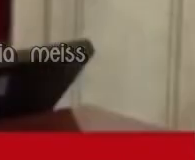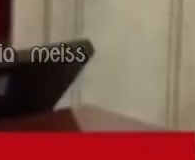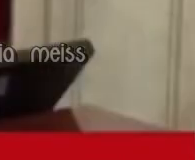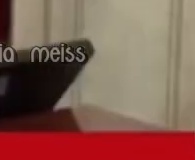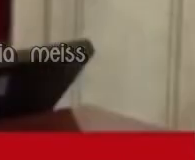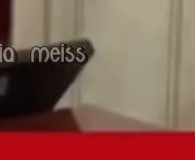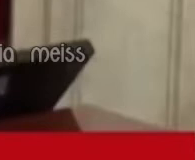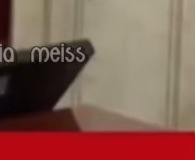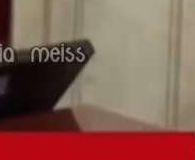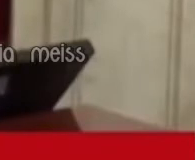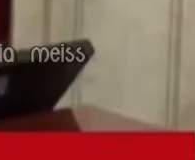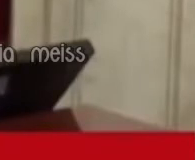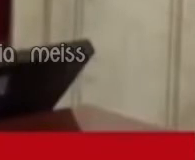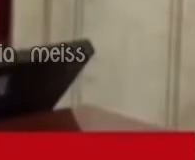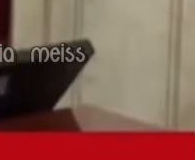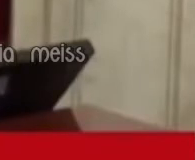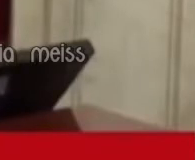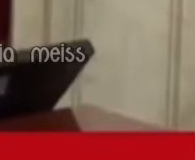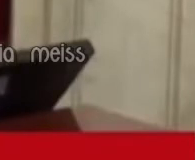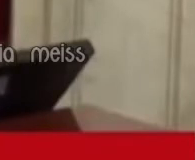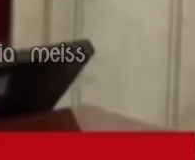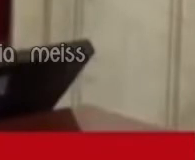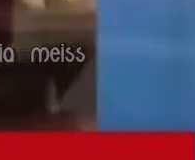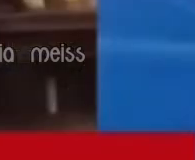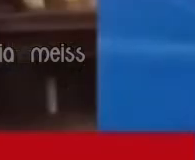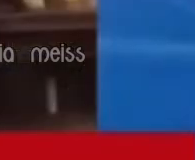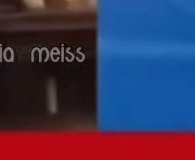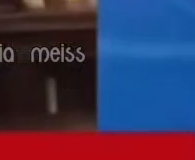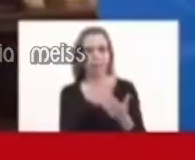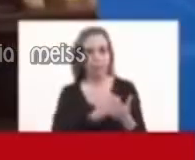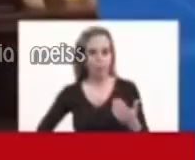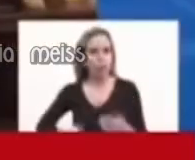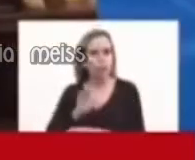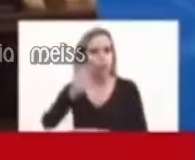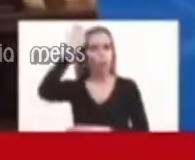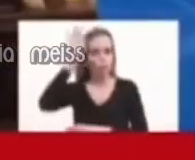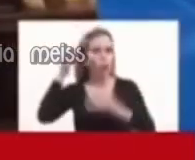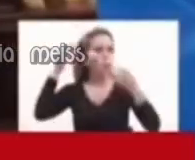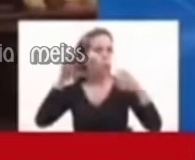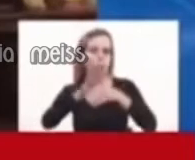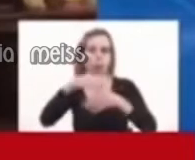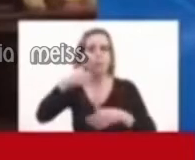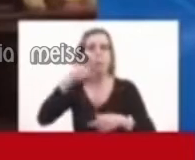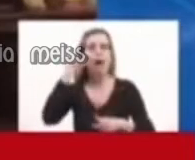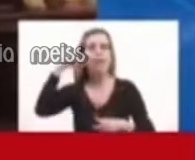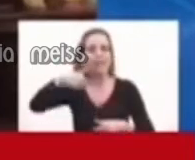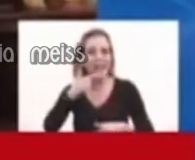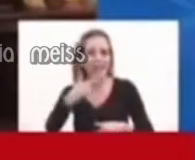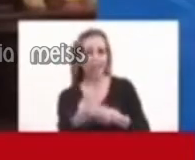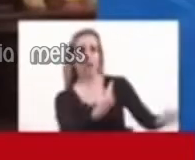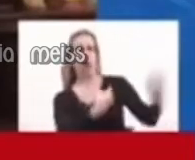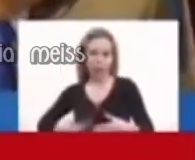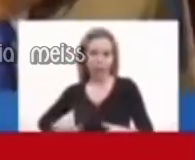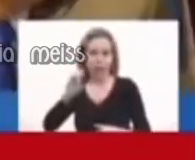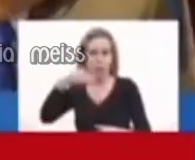Tiene la palabra, senador Bullrich. Le agradezco, presidenta, la pedí porque fui mencionado específicamente por el presidente de la bancada